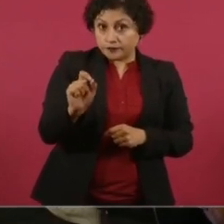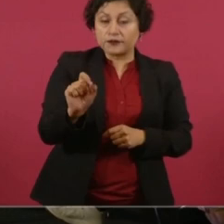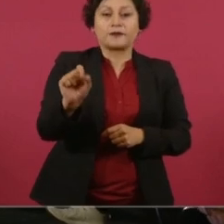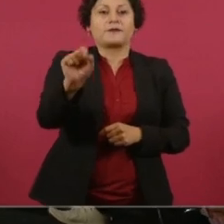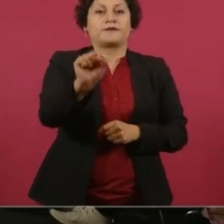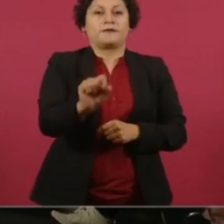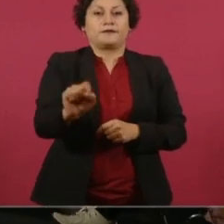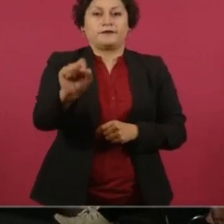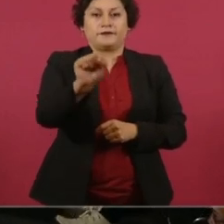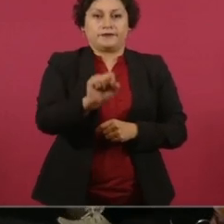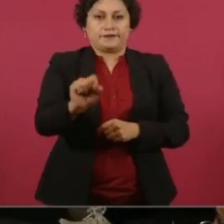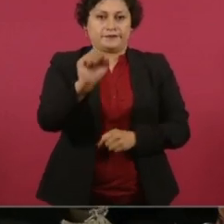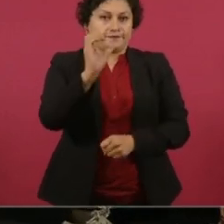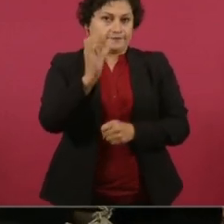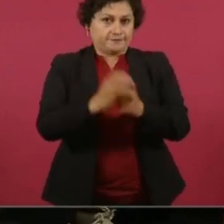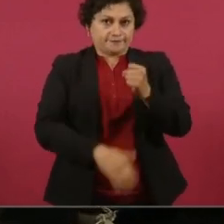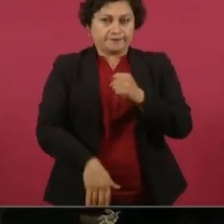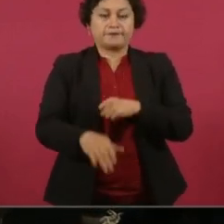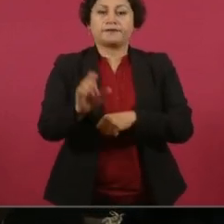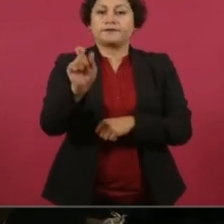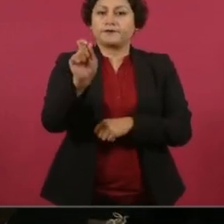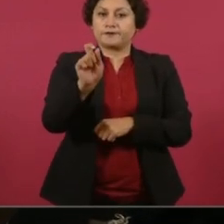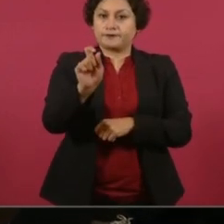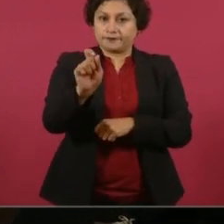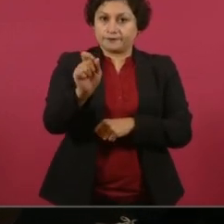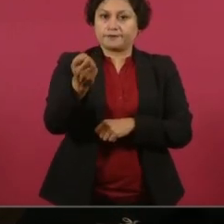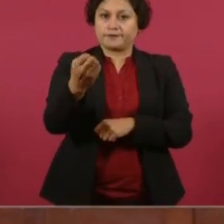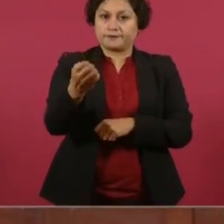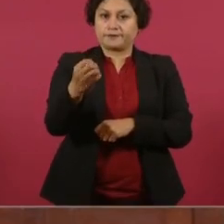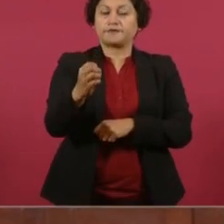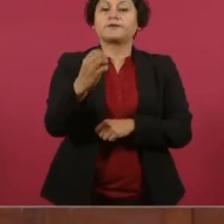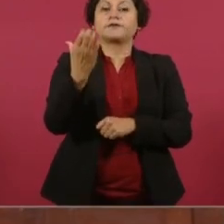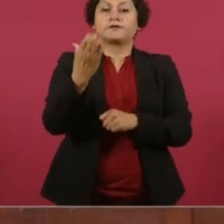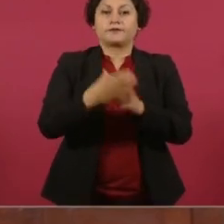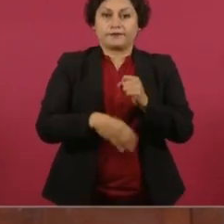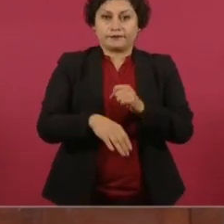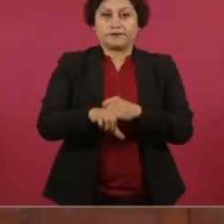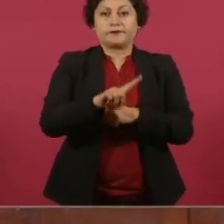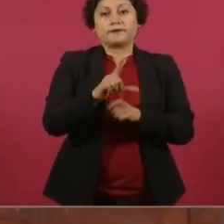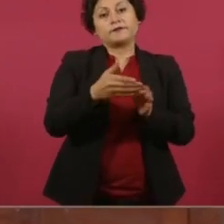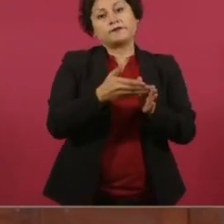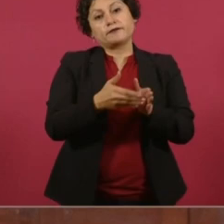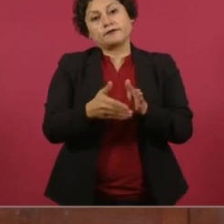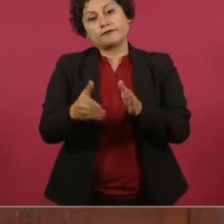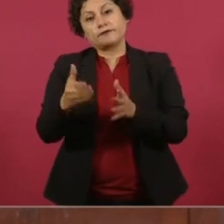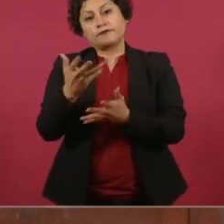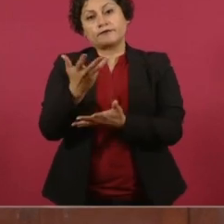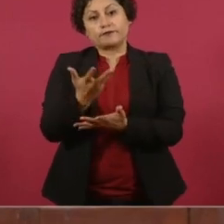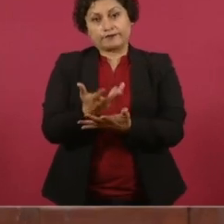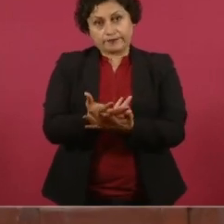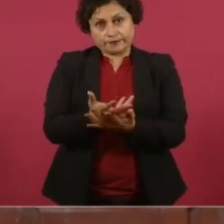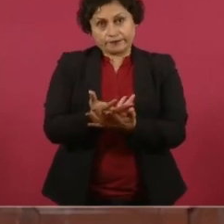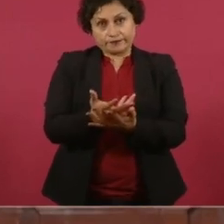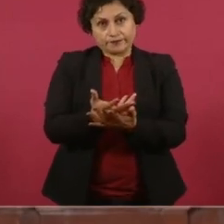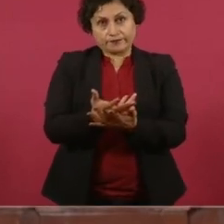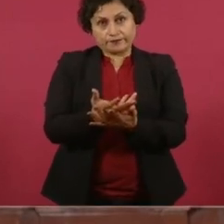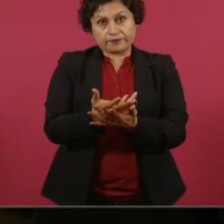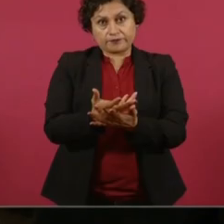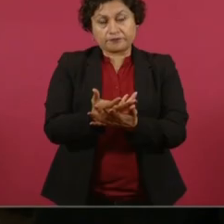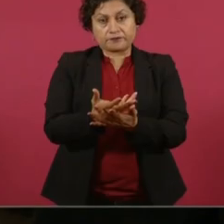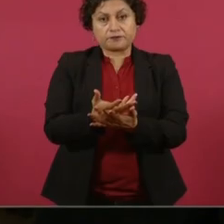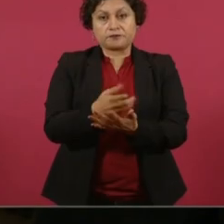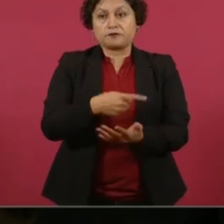sábado. Sí, y luego viene un periodo, un receso, una